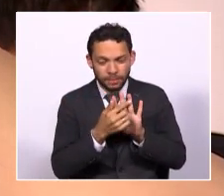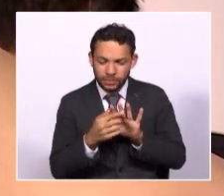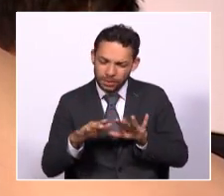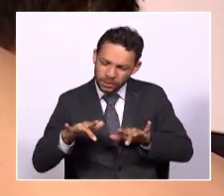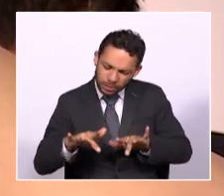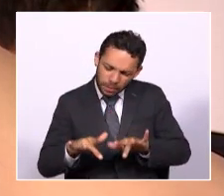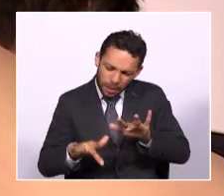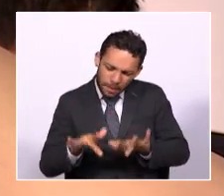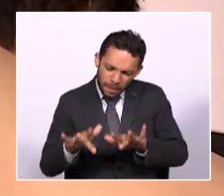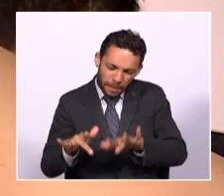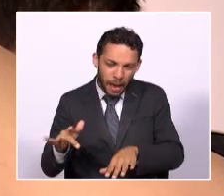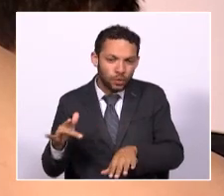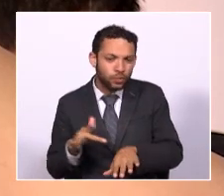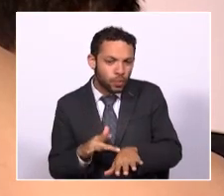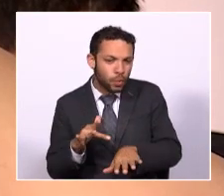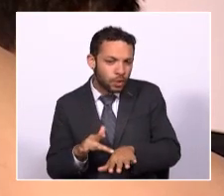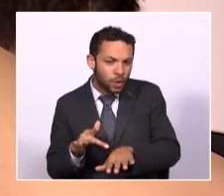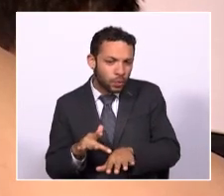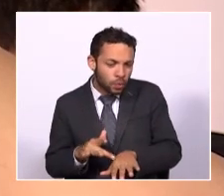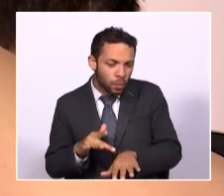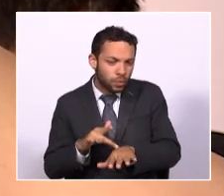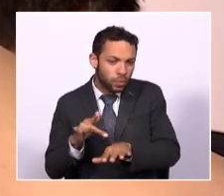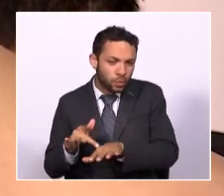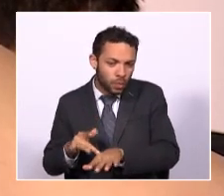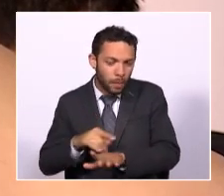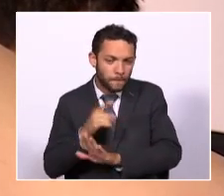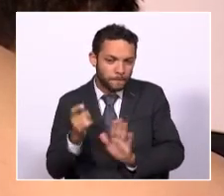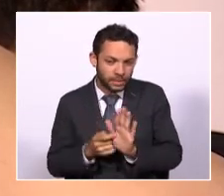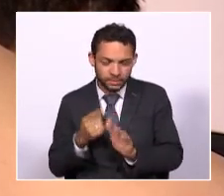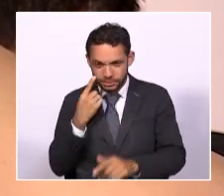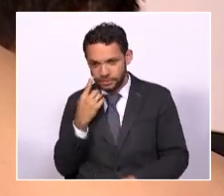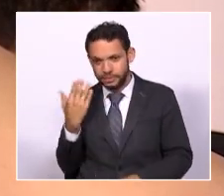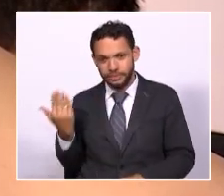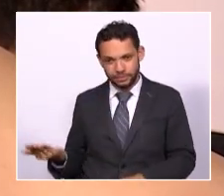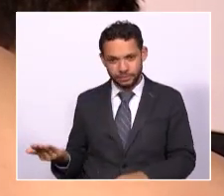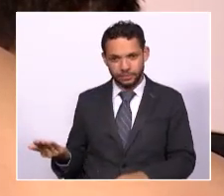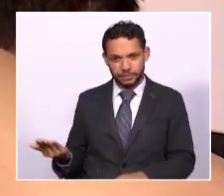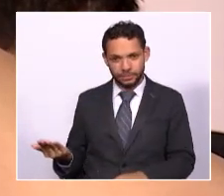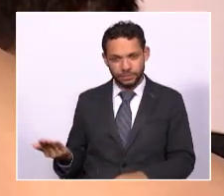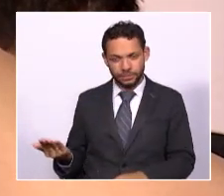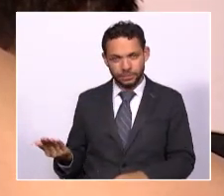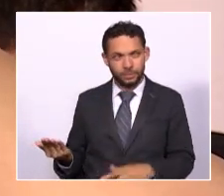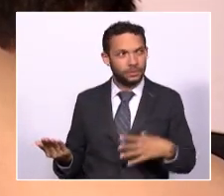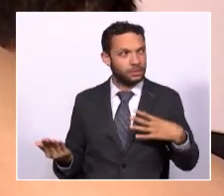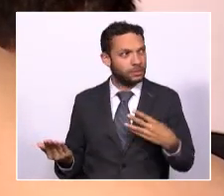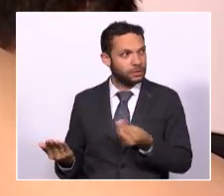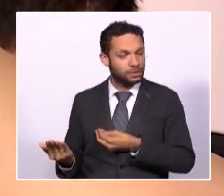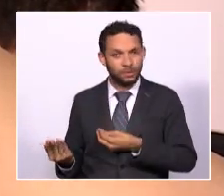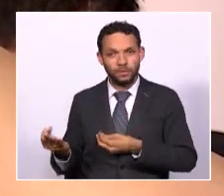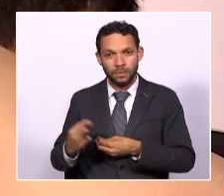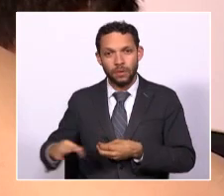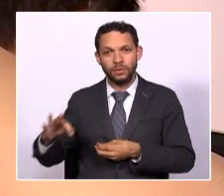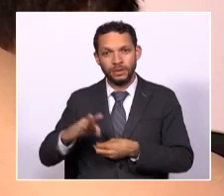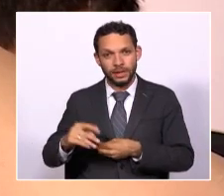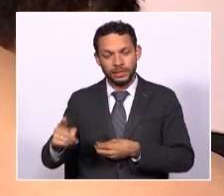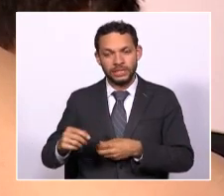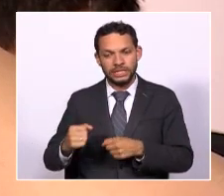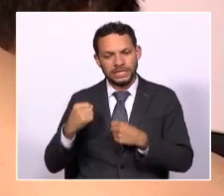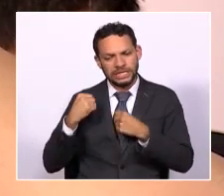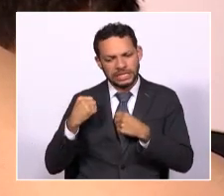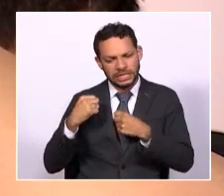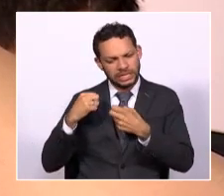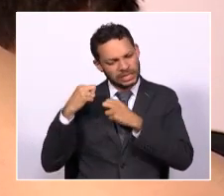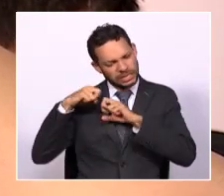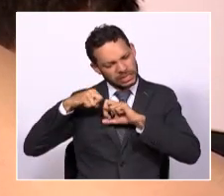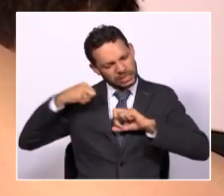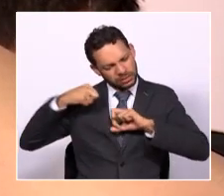empezamos a hacer este recorrido vértebra a vértebra. En algunos puntos vamos a encontrar esos estados de tensión o esos caballetes como